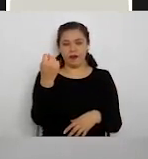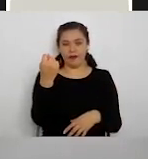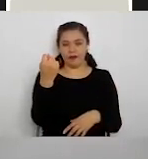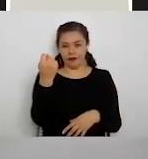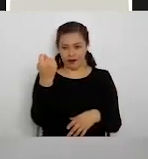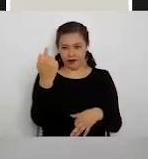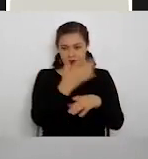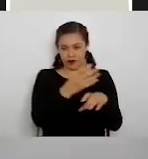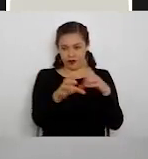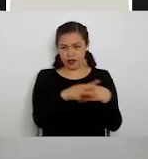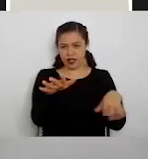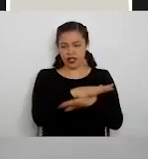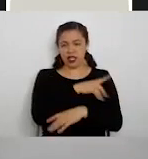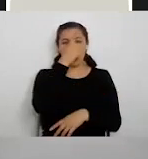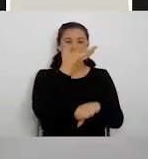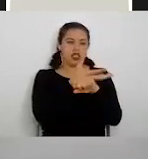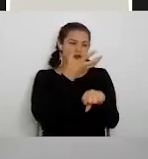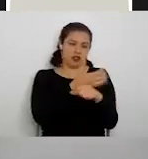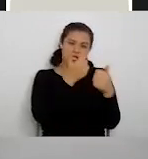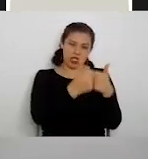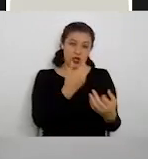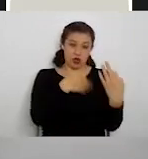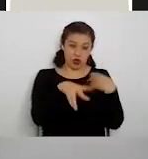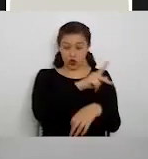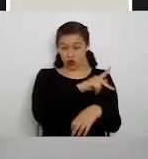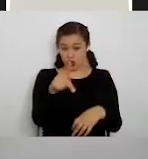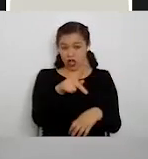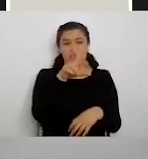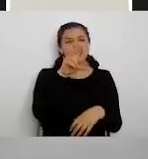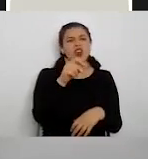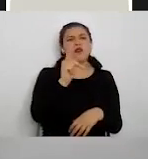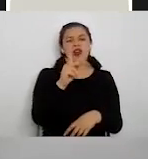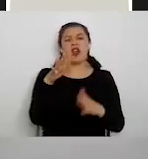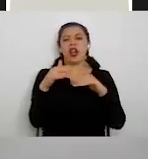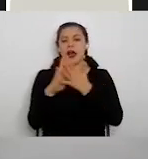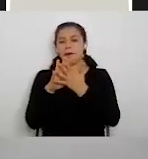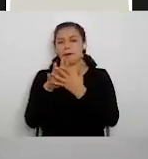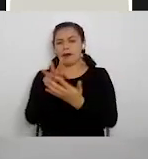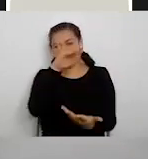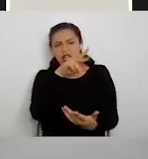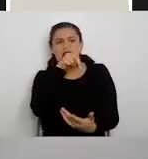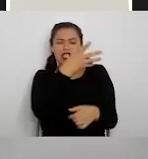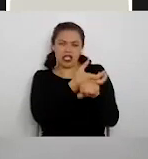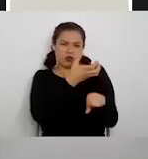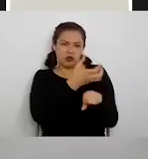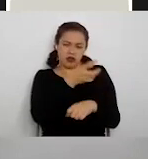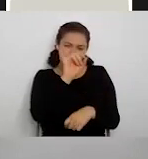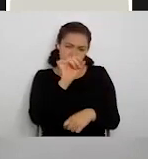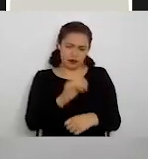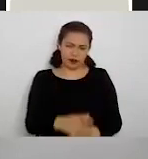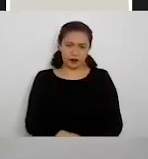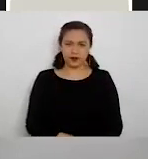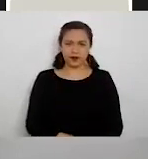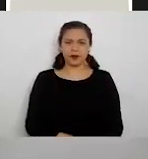dinámica son estadounidenses. No digo que todas, pero la mayoría son estadounidenses. Entonces, es una economía también donde,